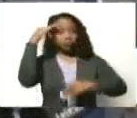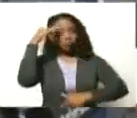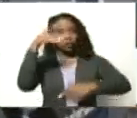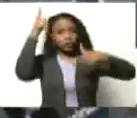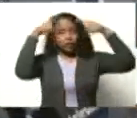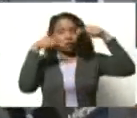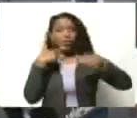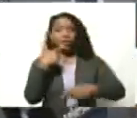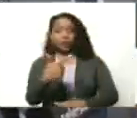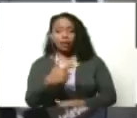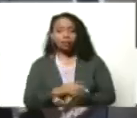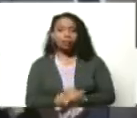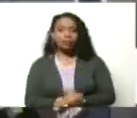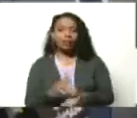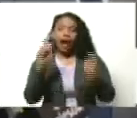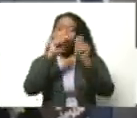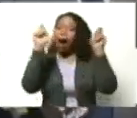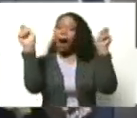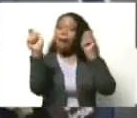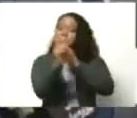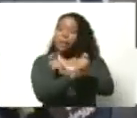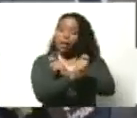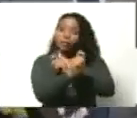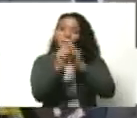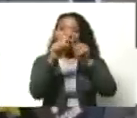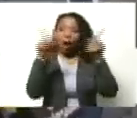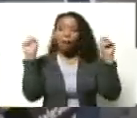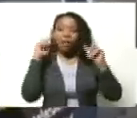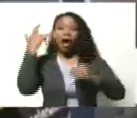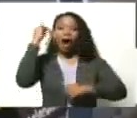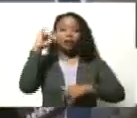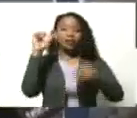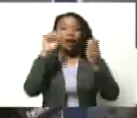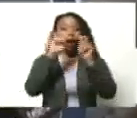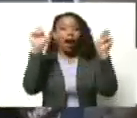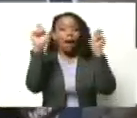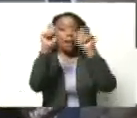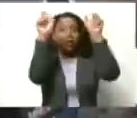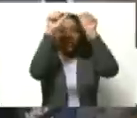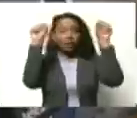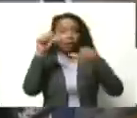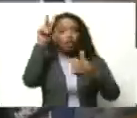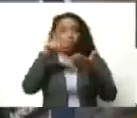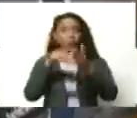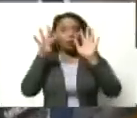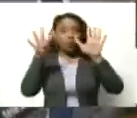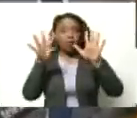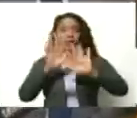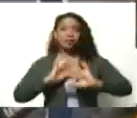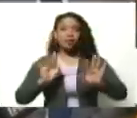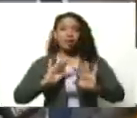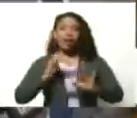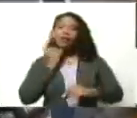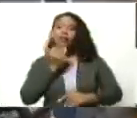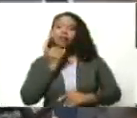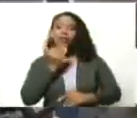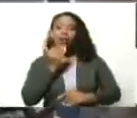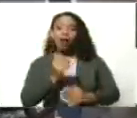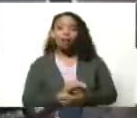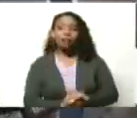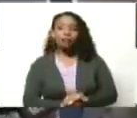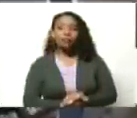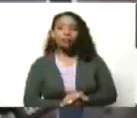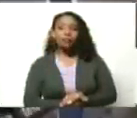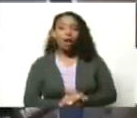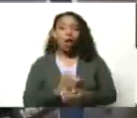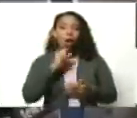Chávez decía, cambiemos, para cambiar el clima hay que cambiar el sistema. 2009, y ya los